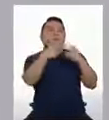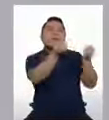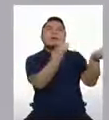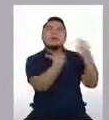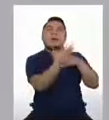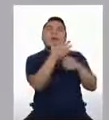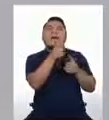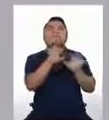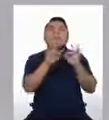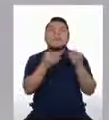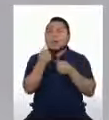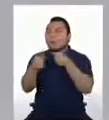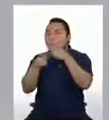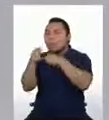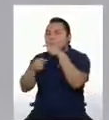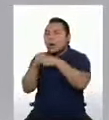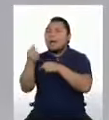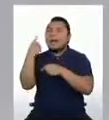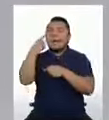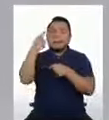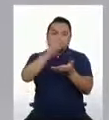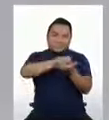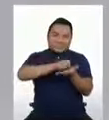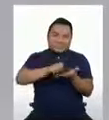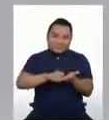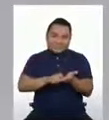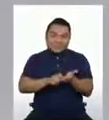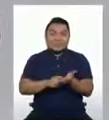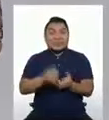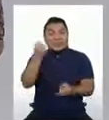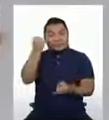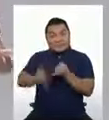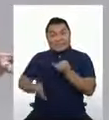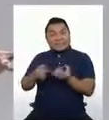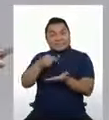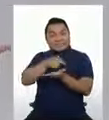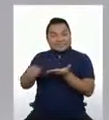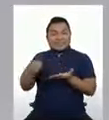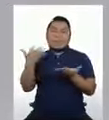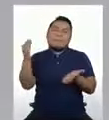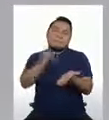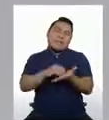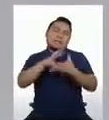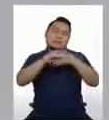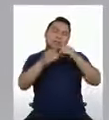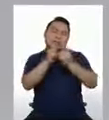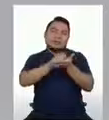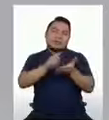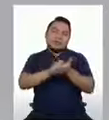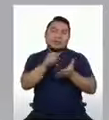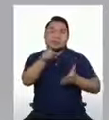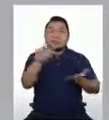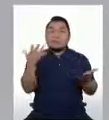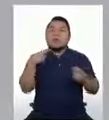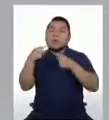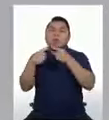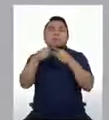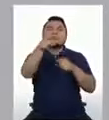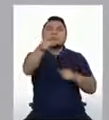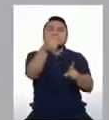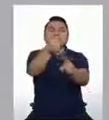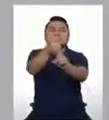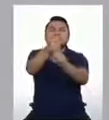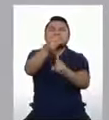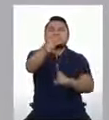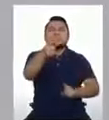que tus familiares te contaron. Luego, tal vez el fin de semana podrás escribir más historias, no solo las que te cuenten en tu casa, sino también